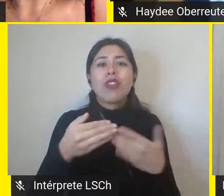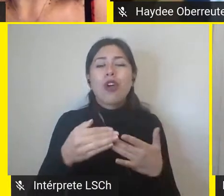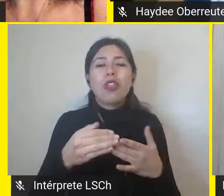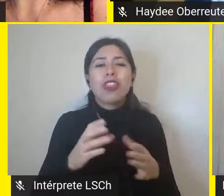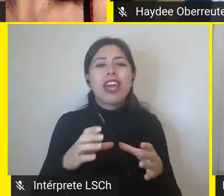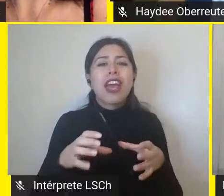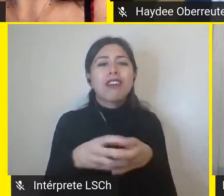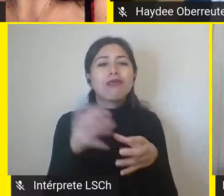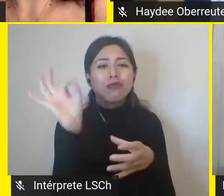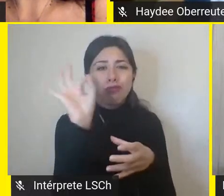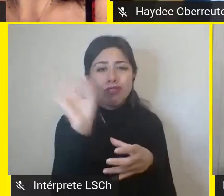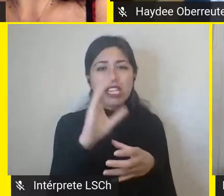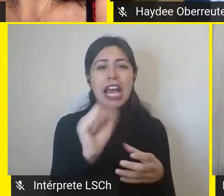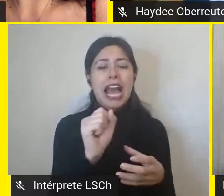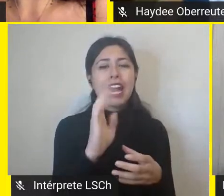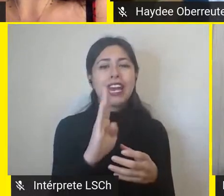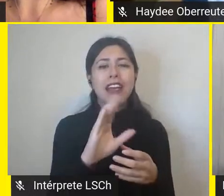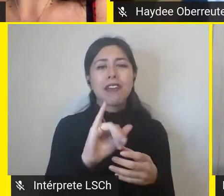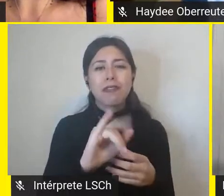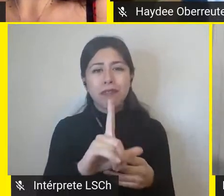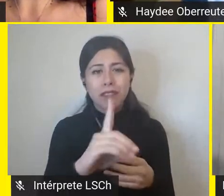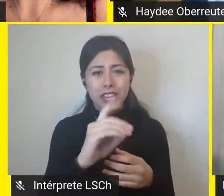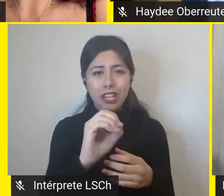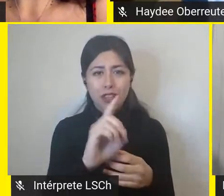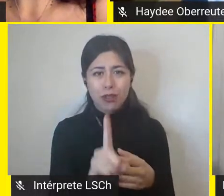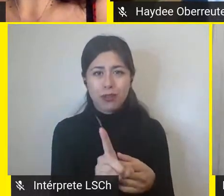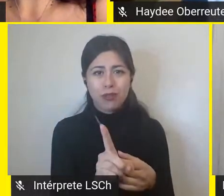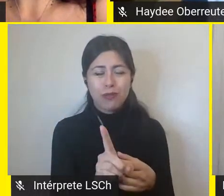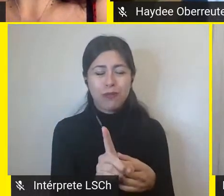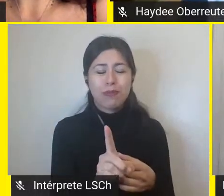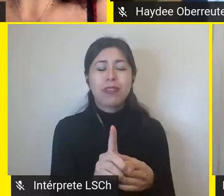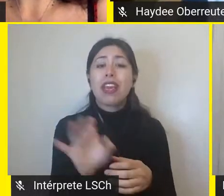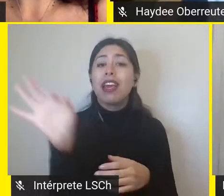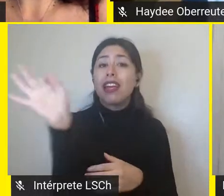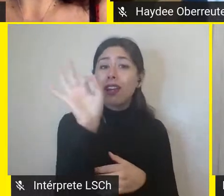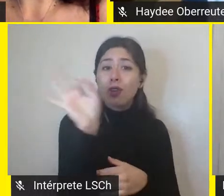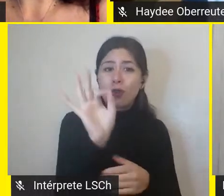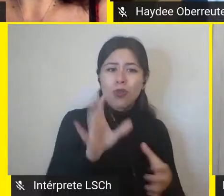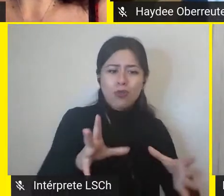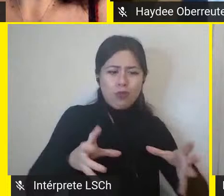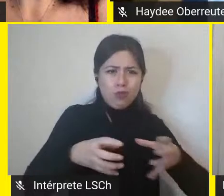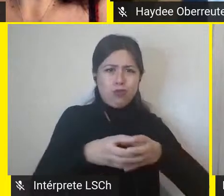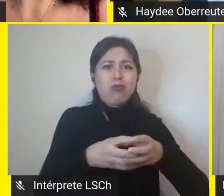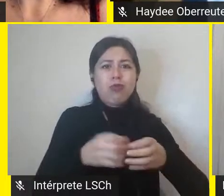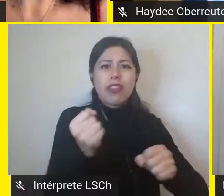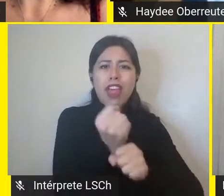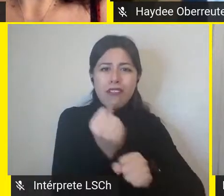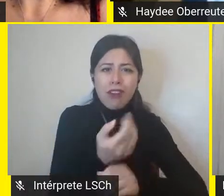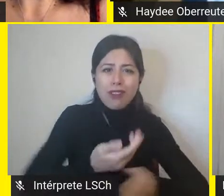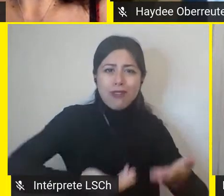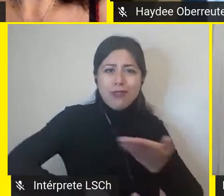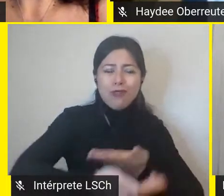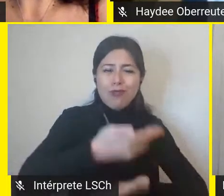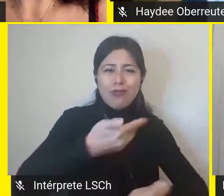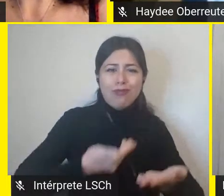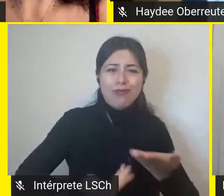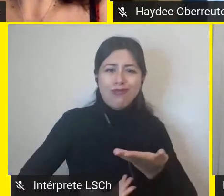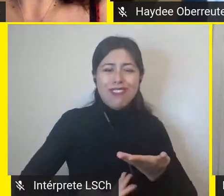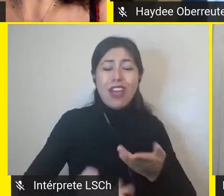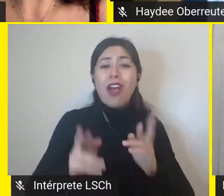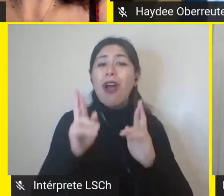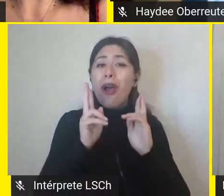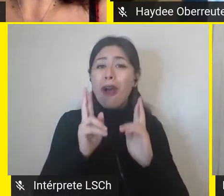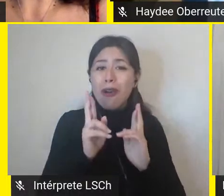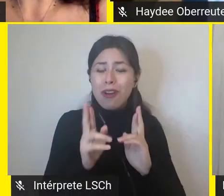cosas, ¿no? Desde las reuniones colectivas, desde el trabajo colectivo, desde lo que ojalá podamos construir, que